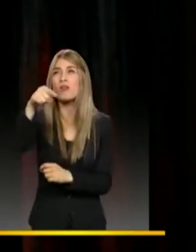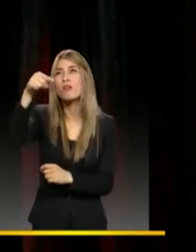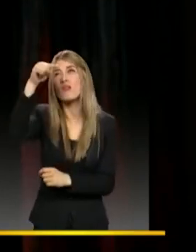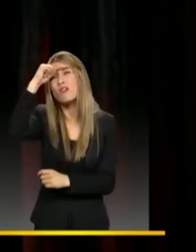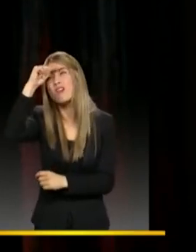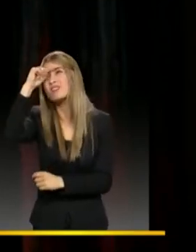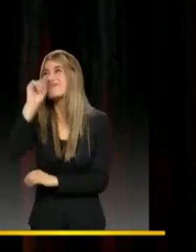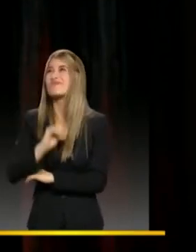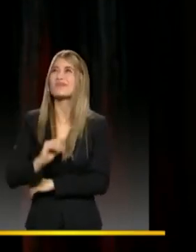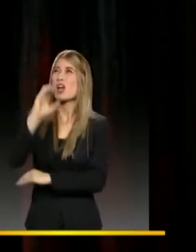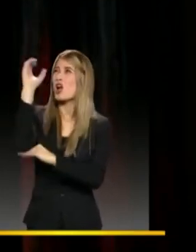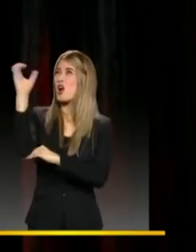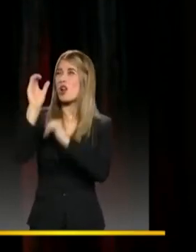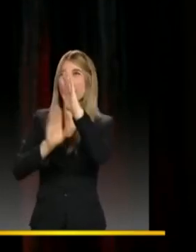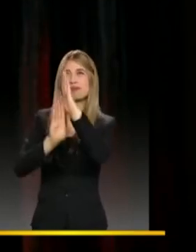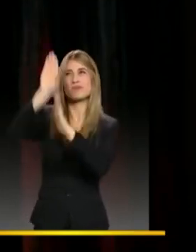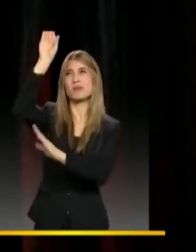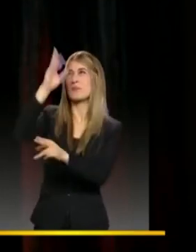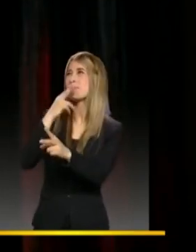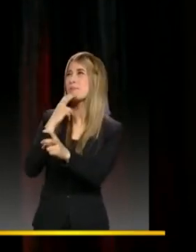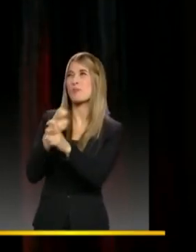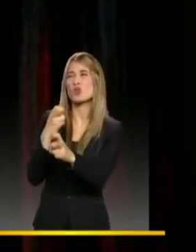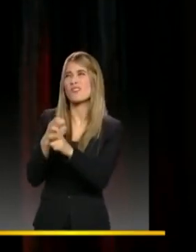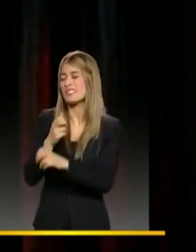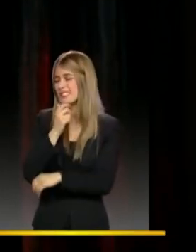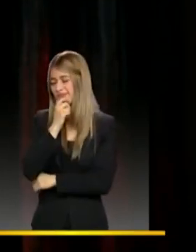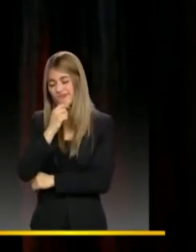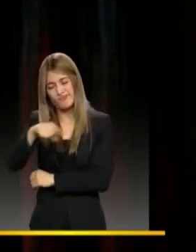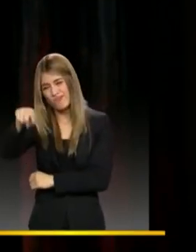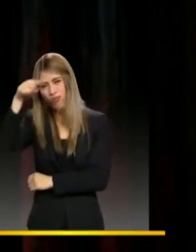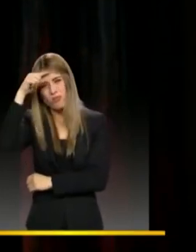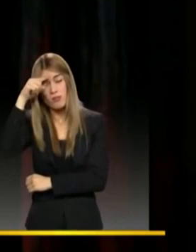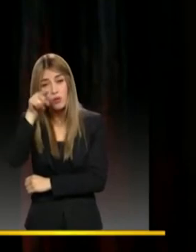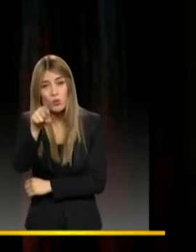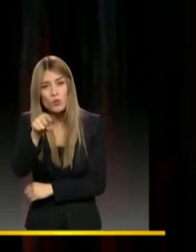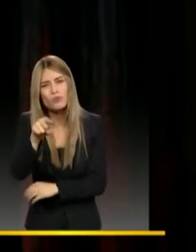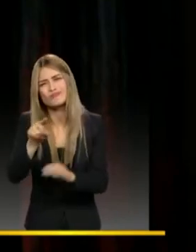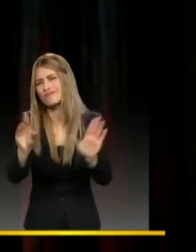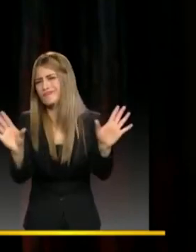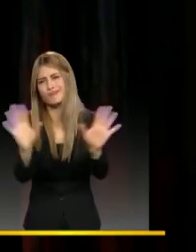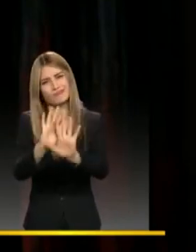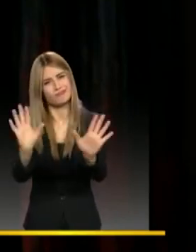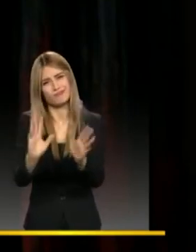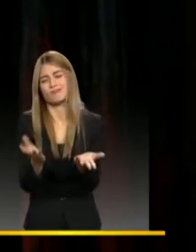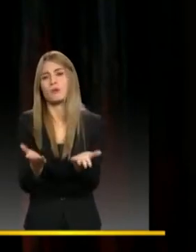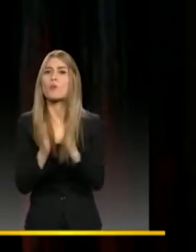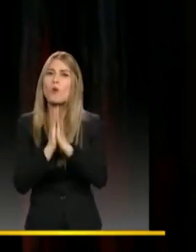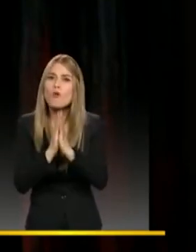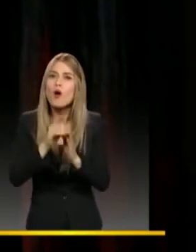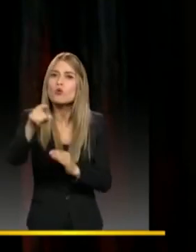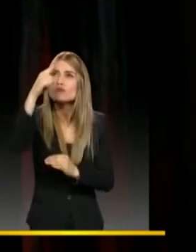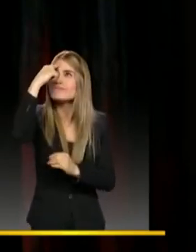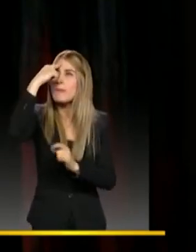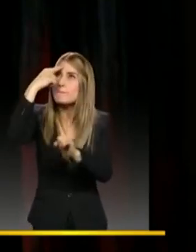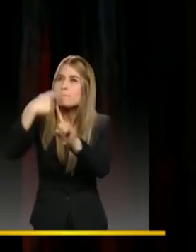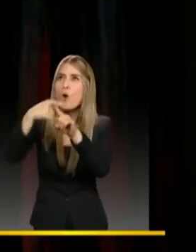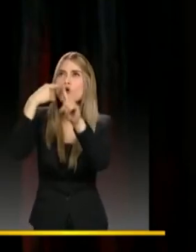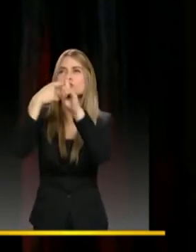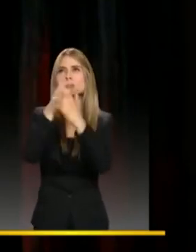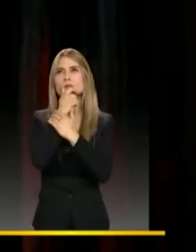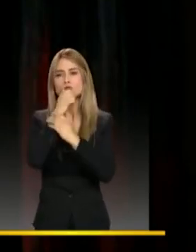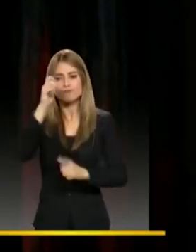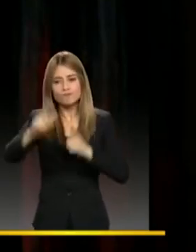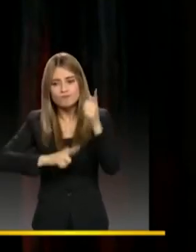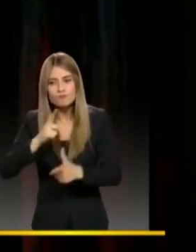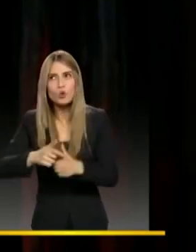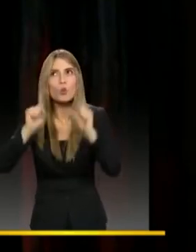en ustedes, en nuestro pueblo, en nuestra nación. Crean en un mejor futuro para el país,